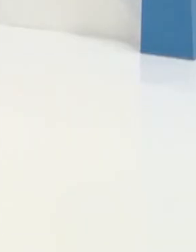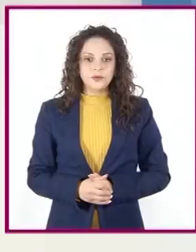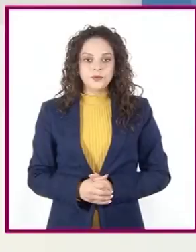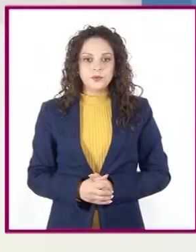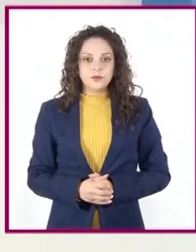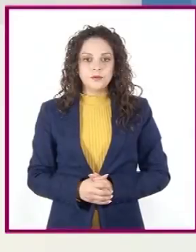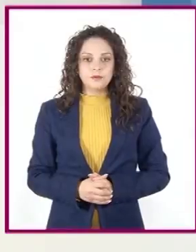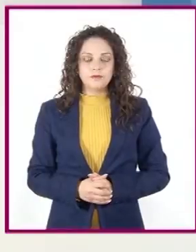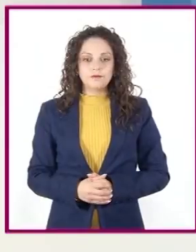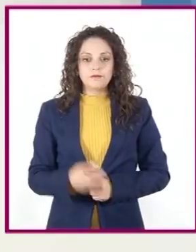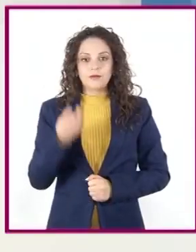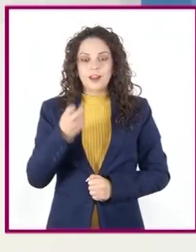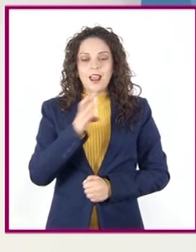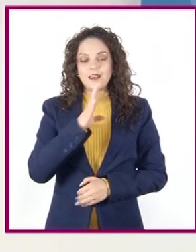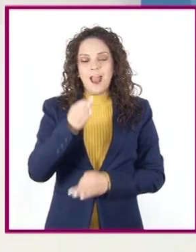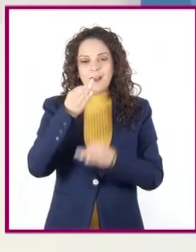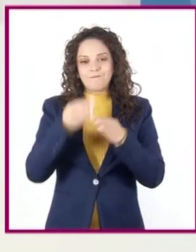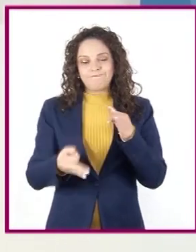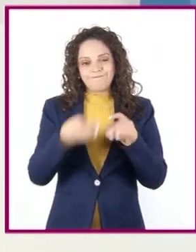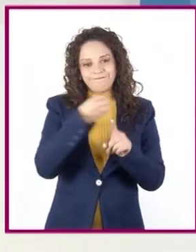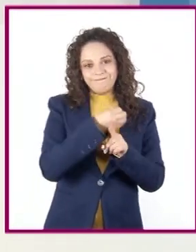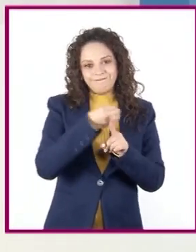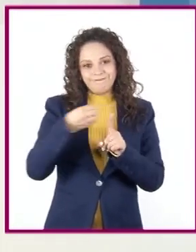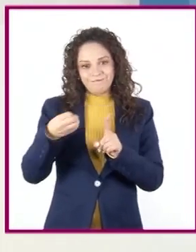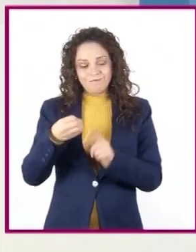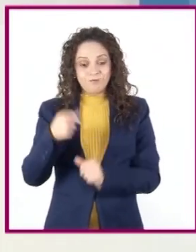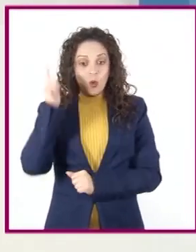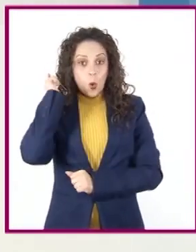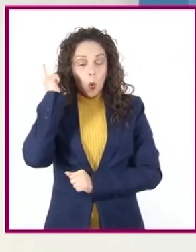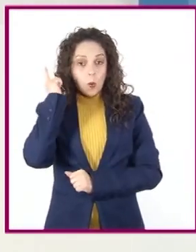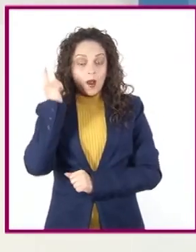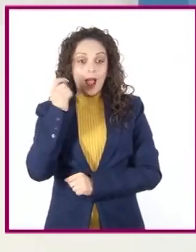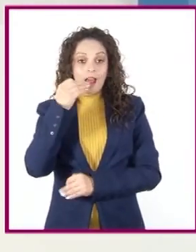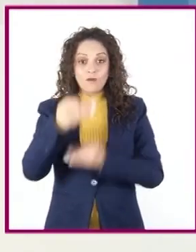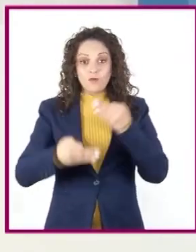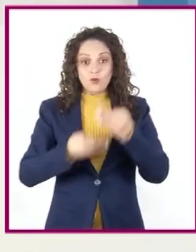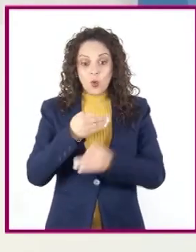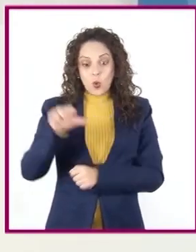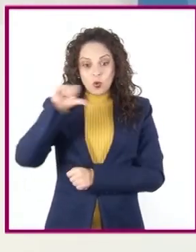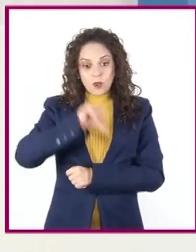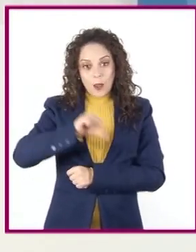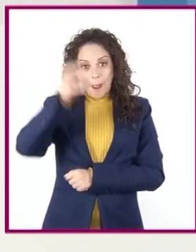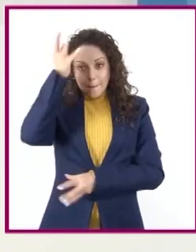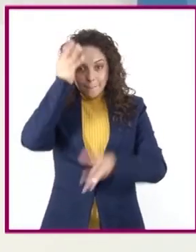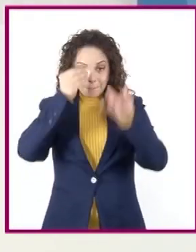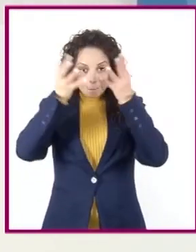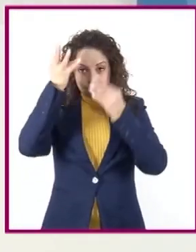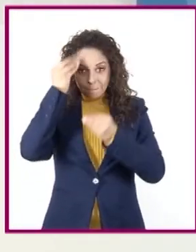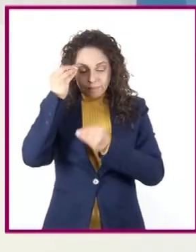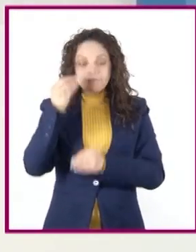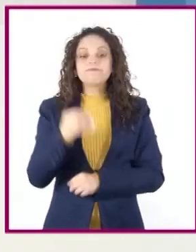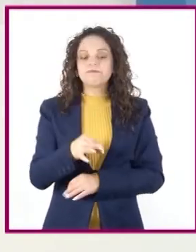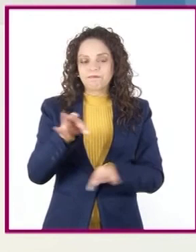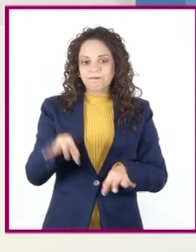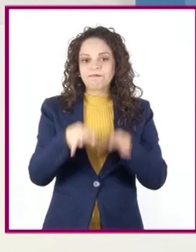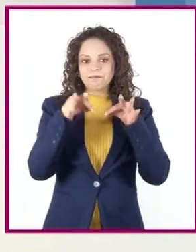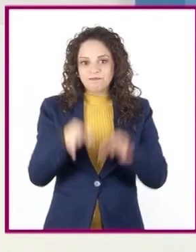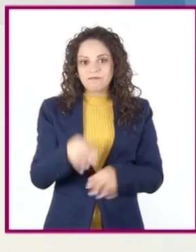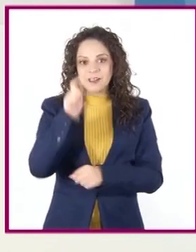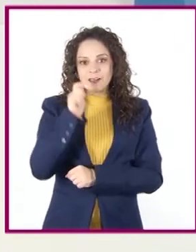hemos llegado al final de la sesión. Espero que todo lo trabajado el día de hoy haya resultado en un